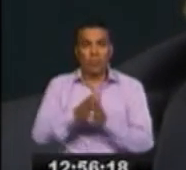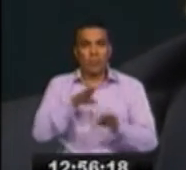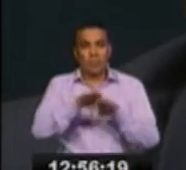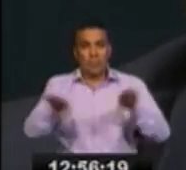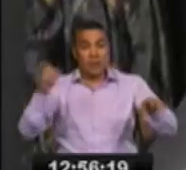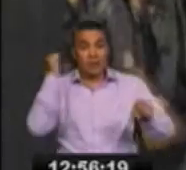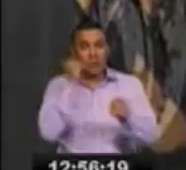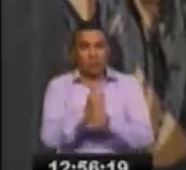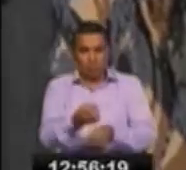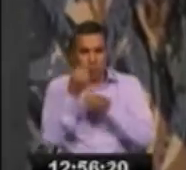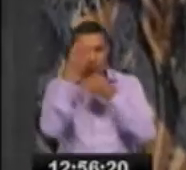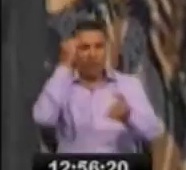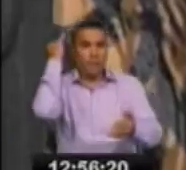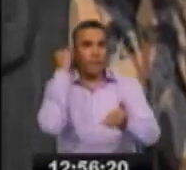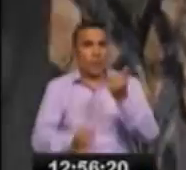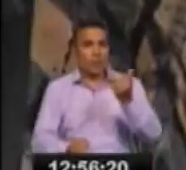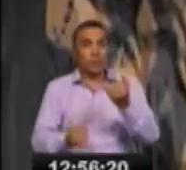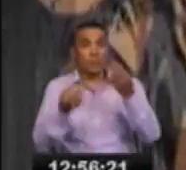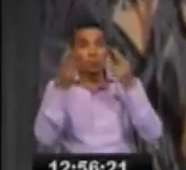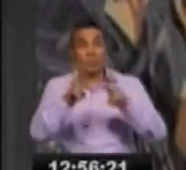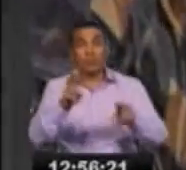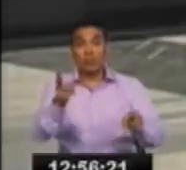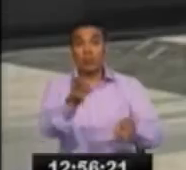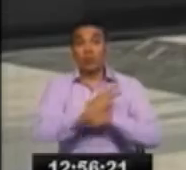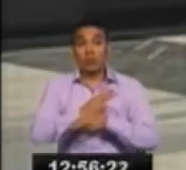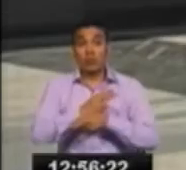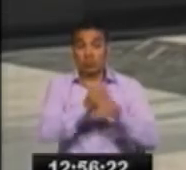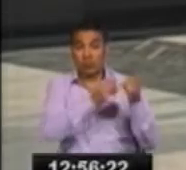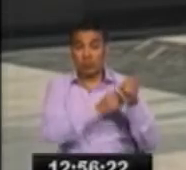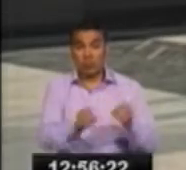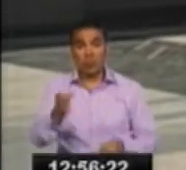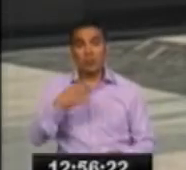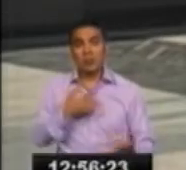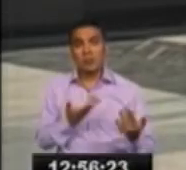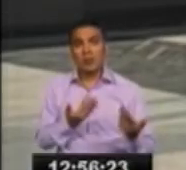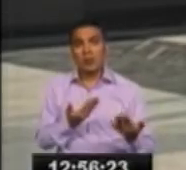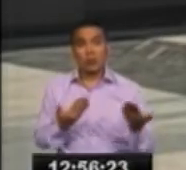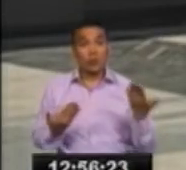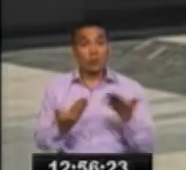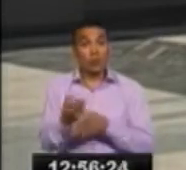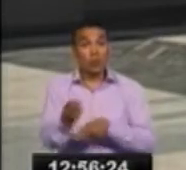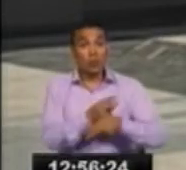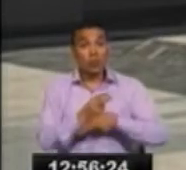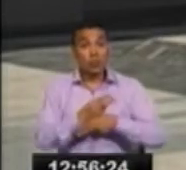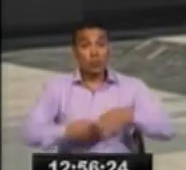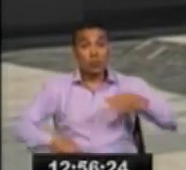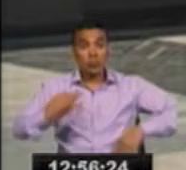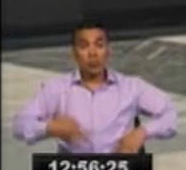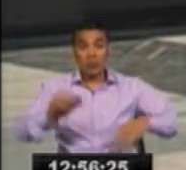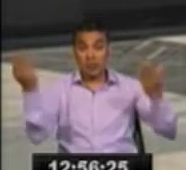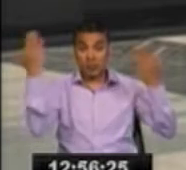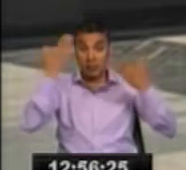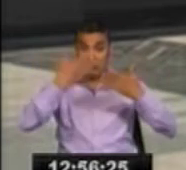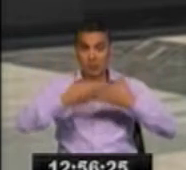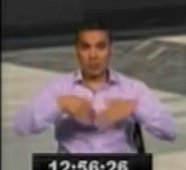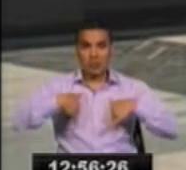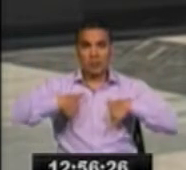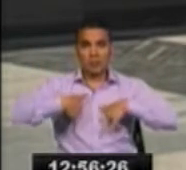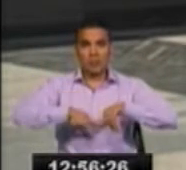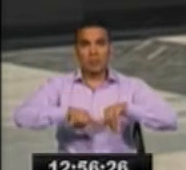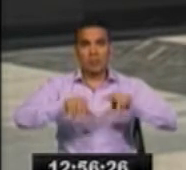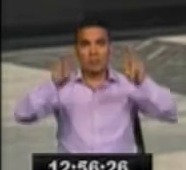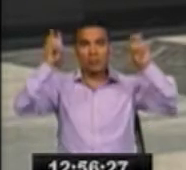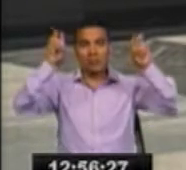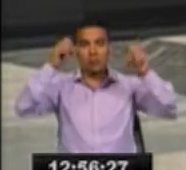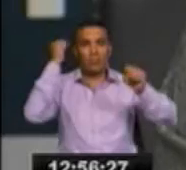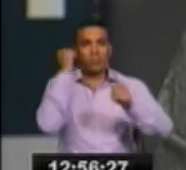tendrá un informe final. Por su parte, los consejeros del organismo esperan que el nuevo Consejo de la Judicatura definitivo mantenga esa temática